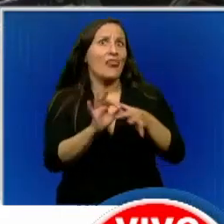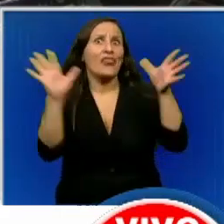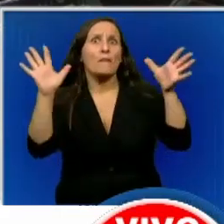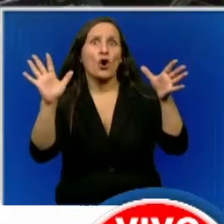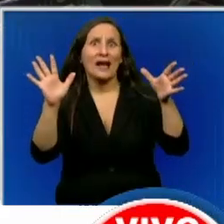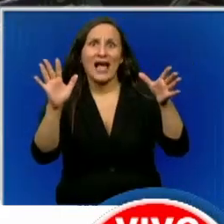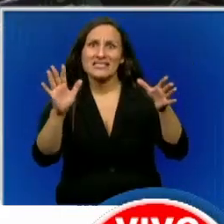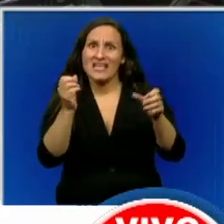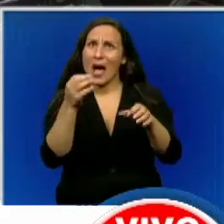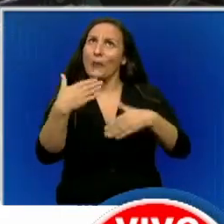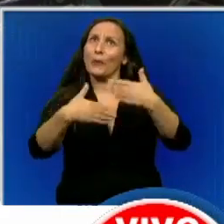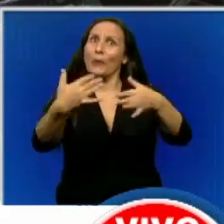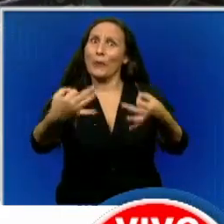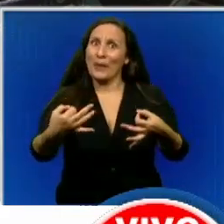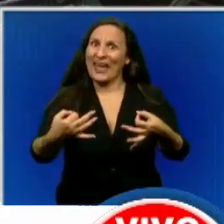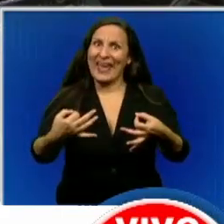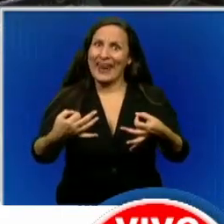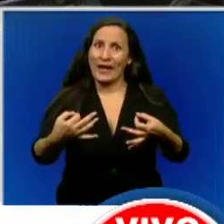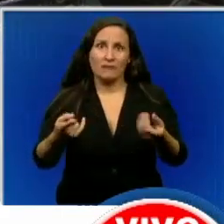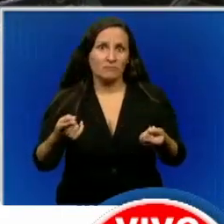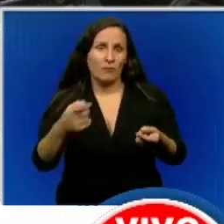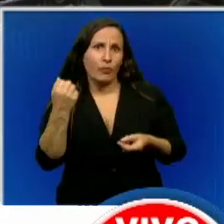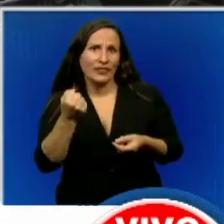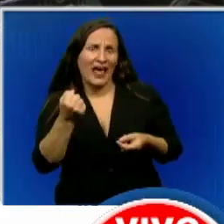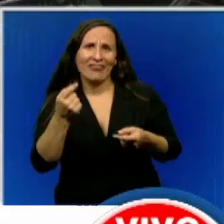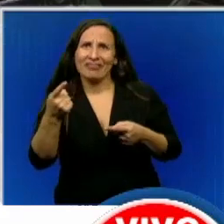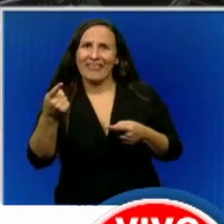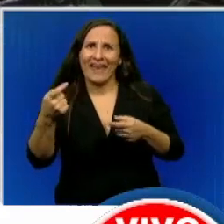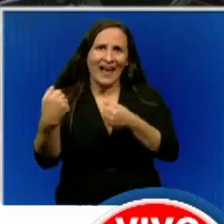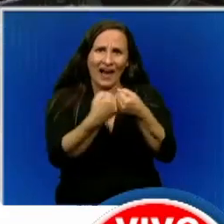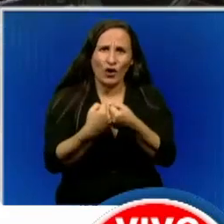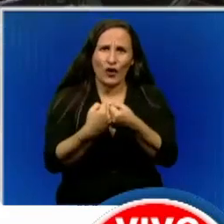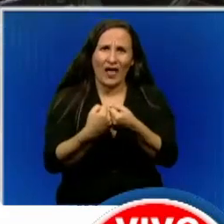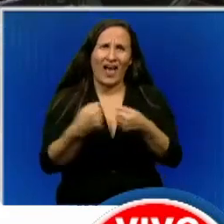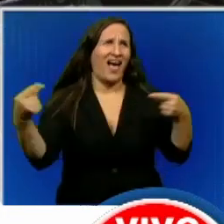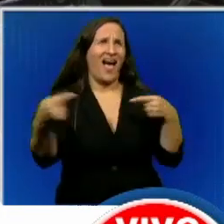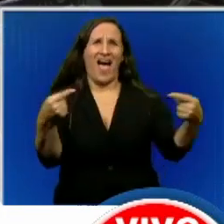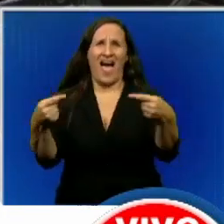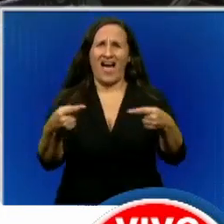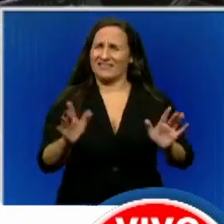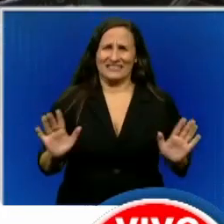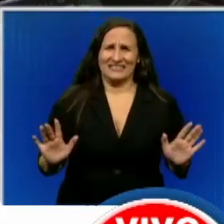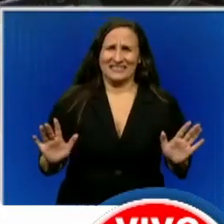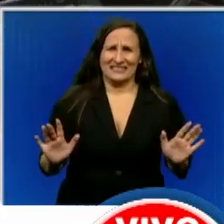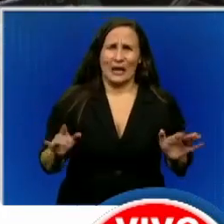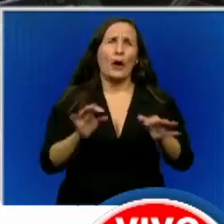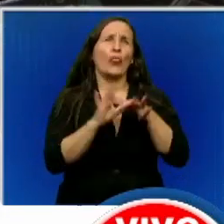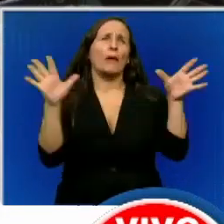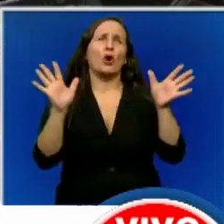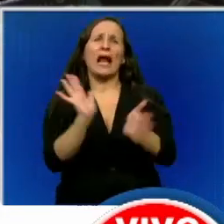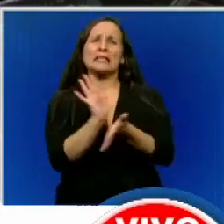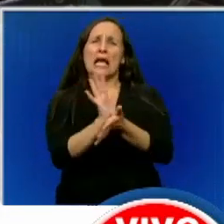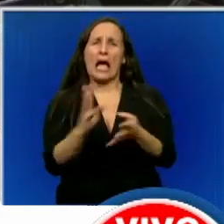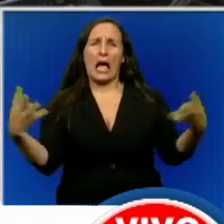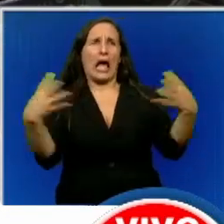bien es competir y acordar. No está la estrategia del conflicto, la democracia no es un campo de batalla. Entonces a mí